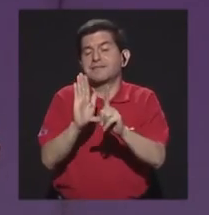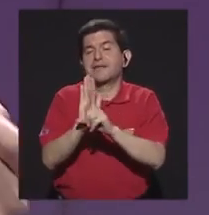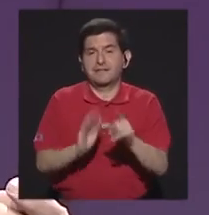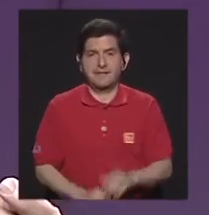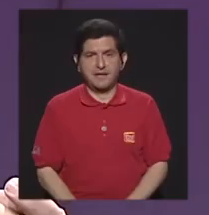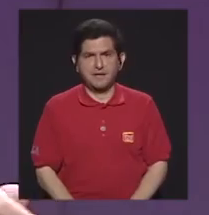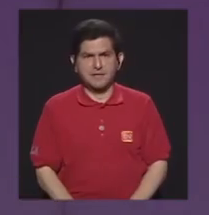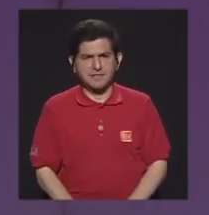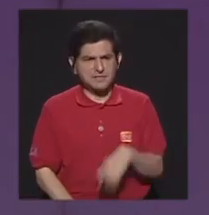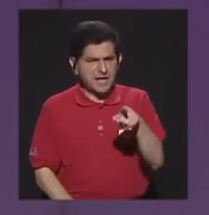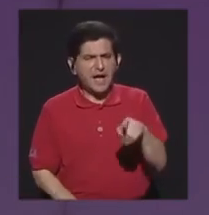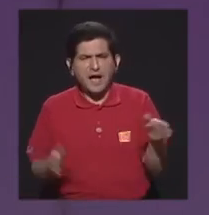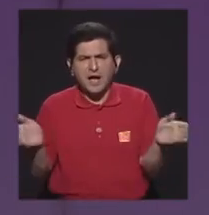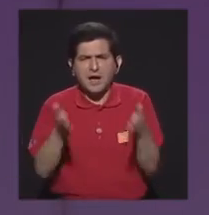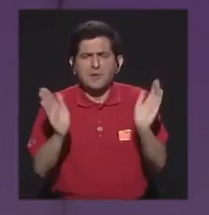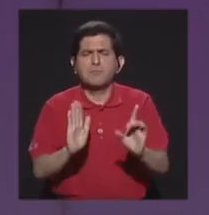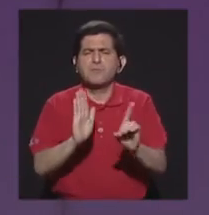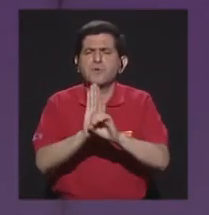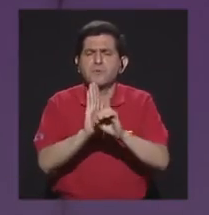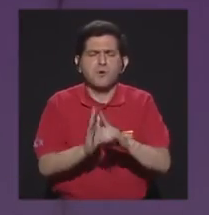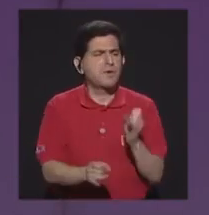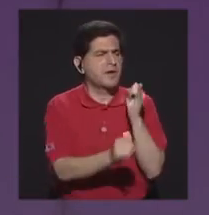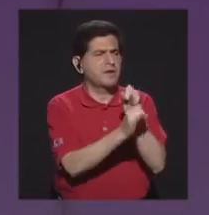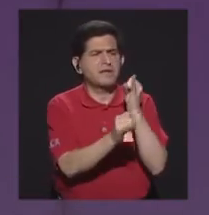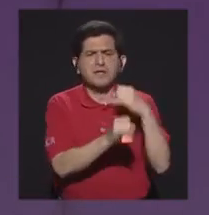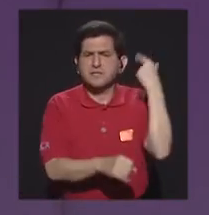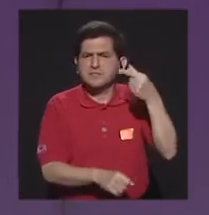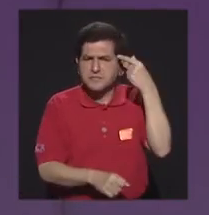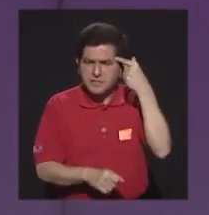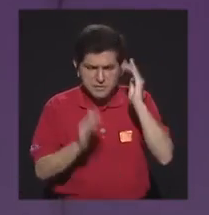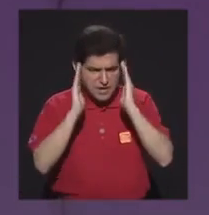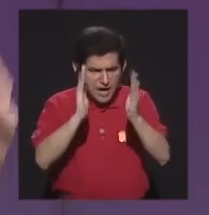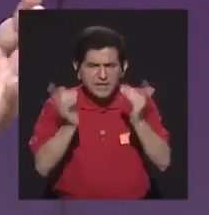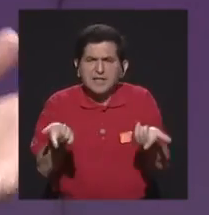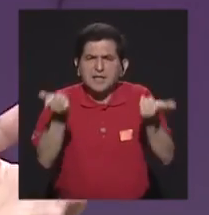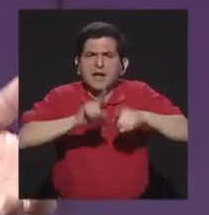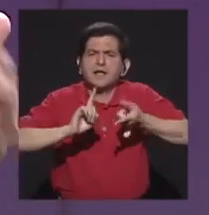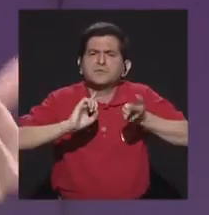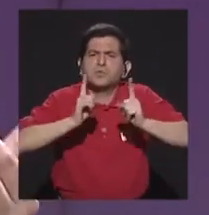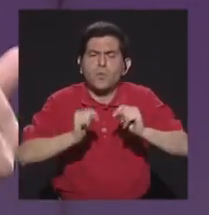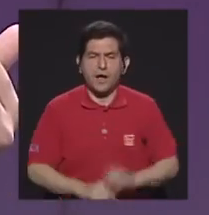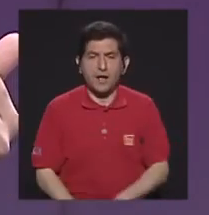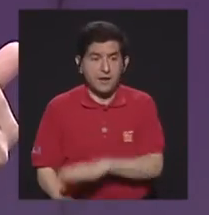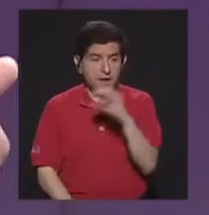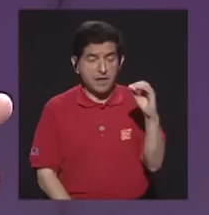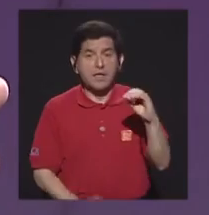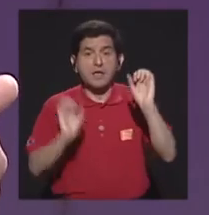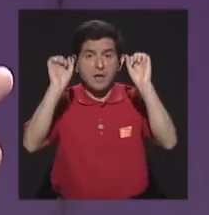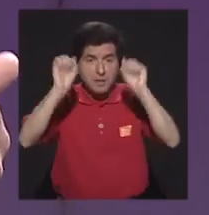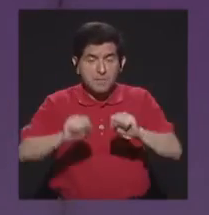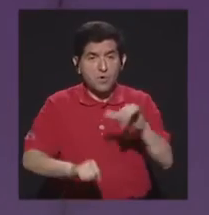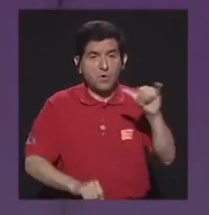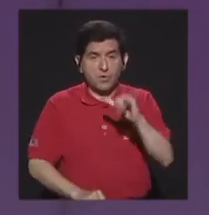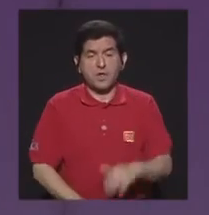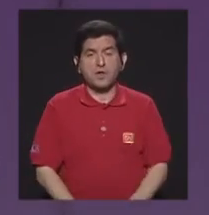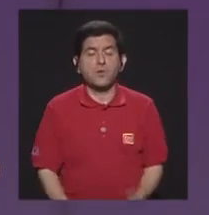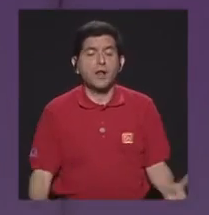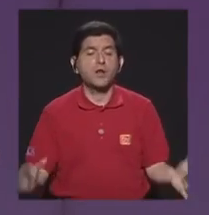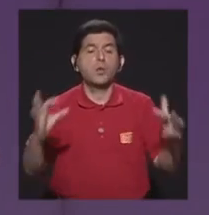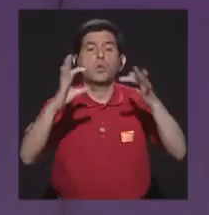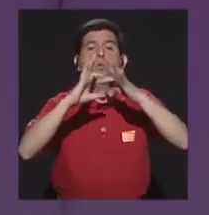dónde promuevo derechos, a cuáles son las instituciones del Estado que atienden estos casos. Y dar y ser, digamos, como el pilar o el